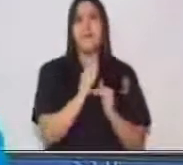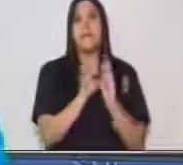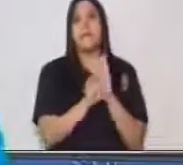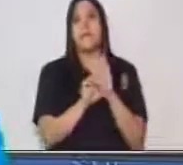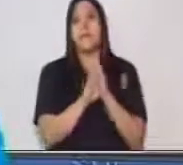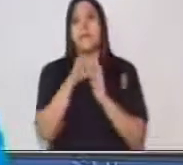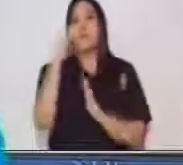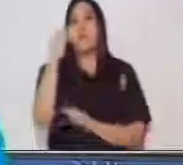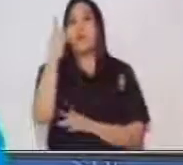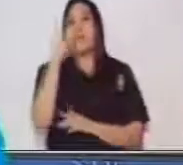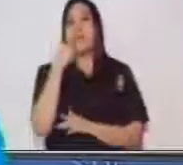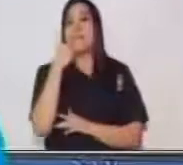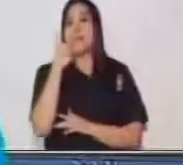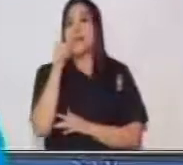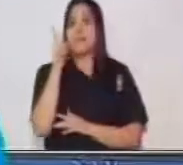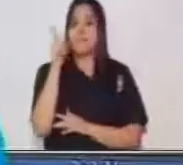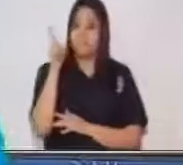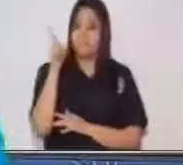es